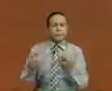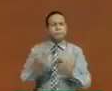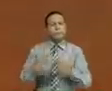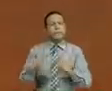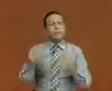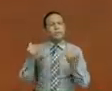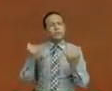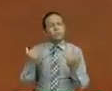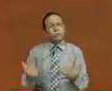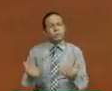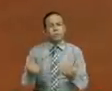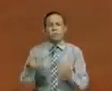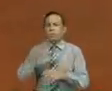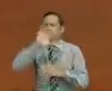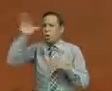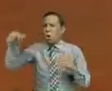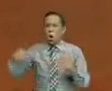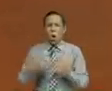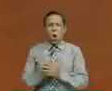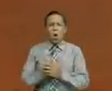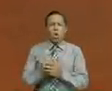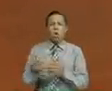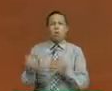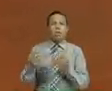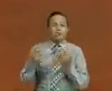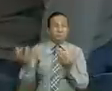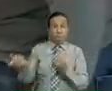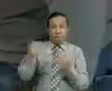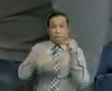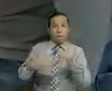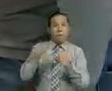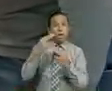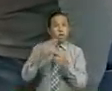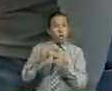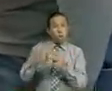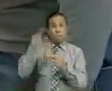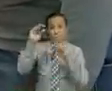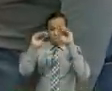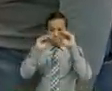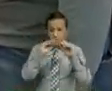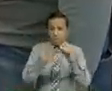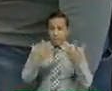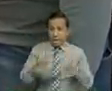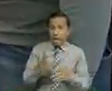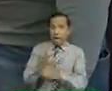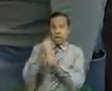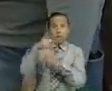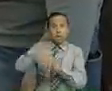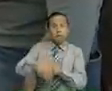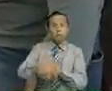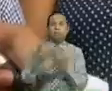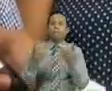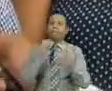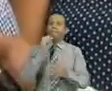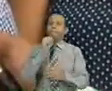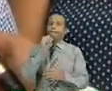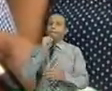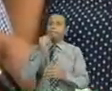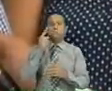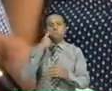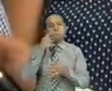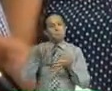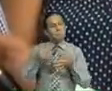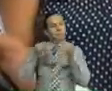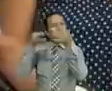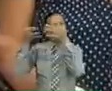no todos los estudiantes se habían podido matricular por la pandemia, decidimos postergar el inicio de las clases en línea y posiblemente sea